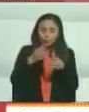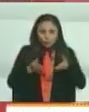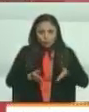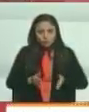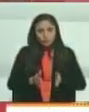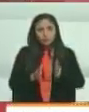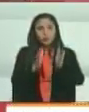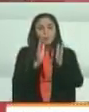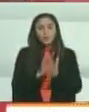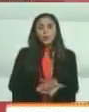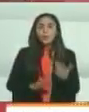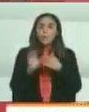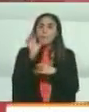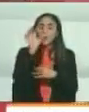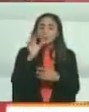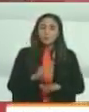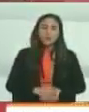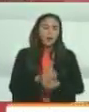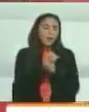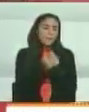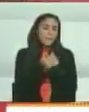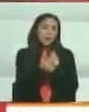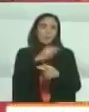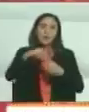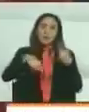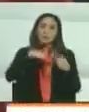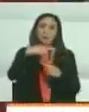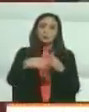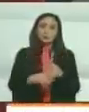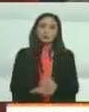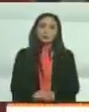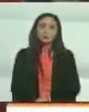camino de esta patria. Más nada.